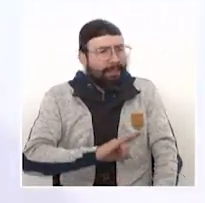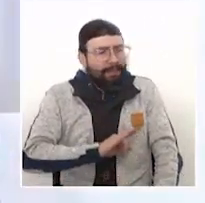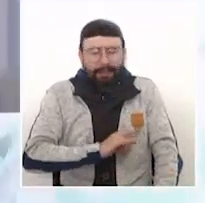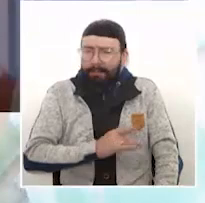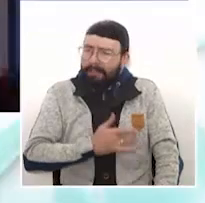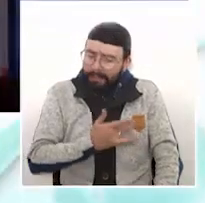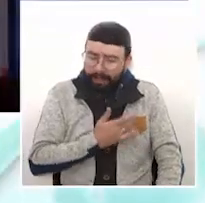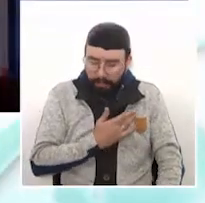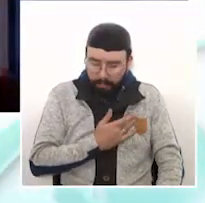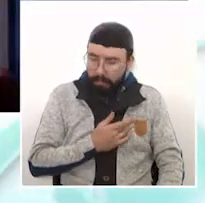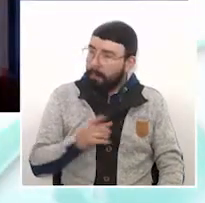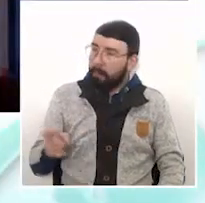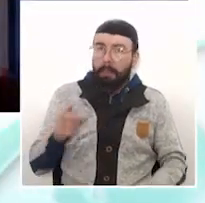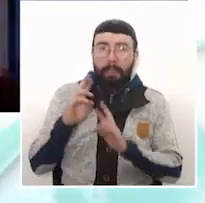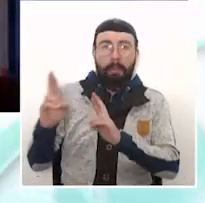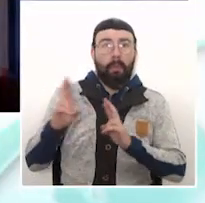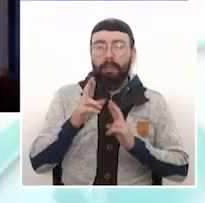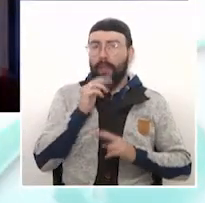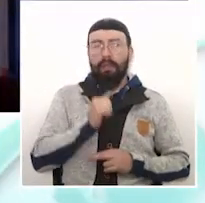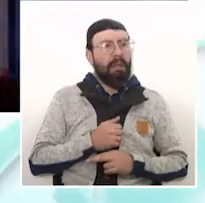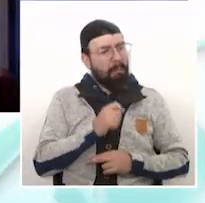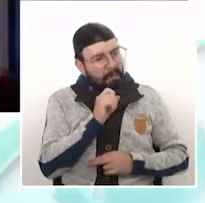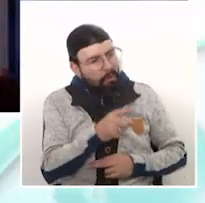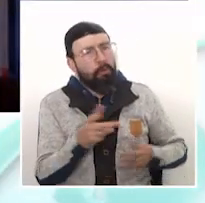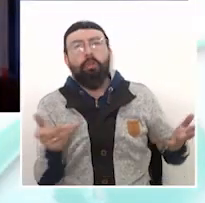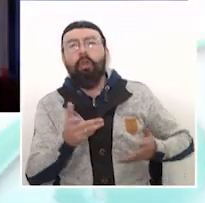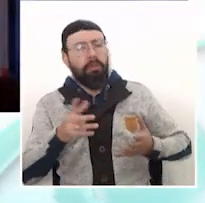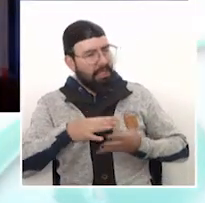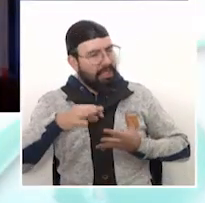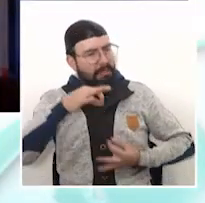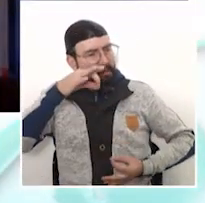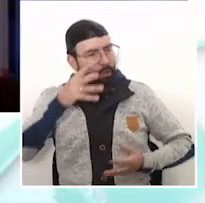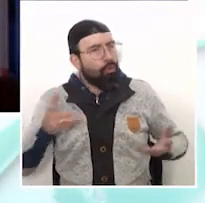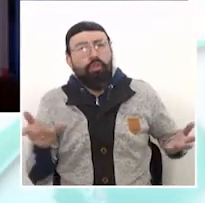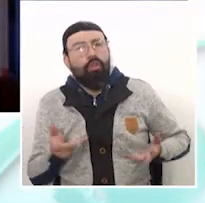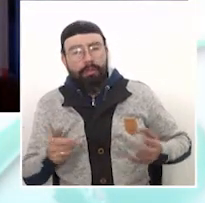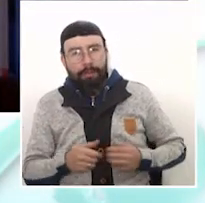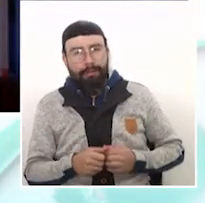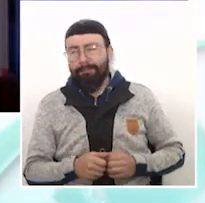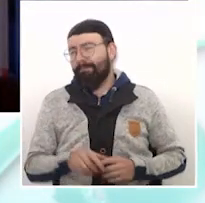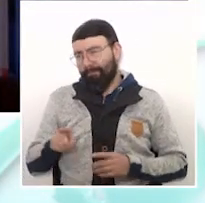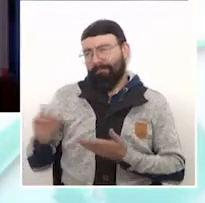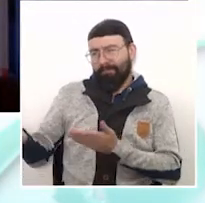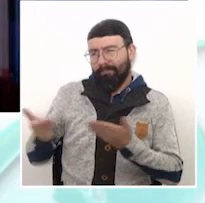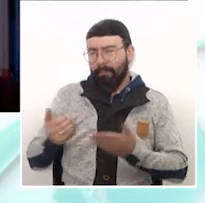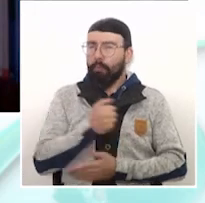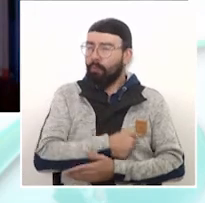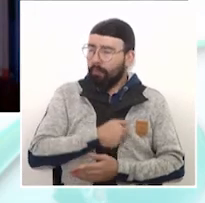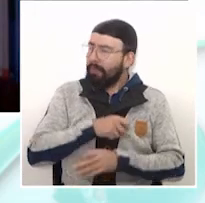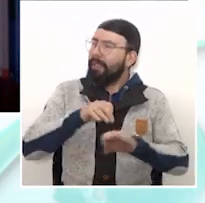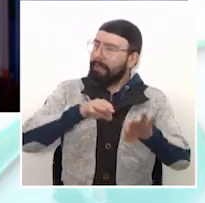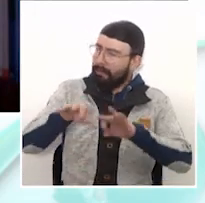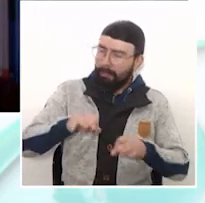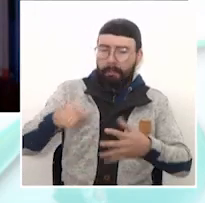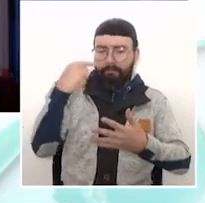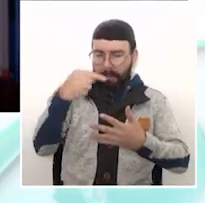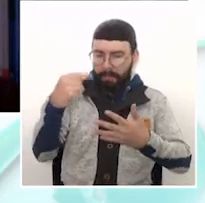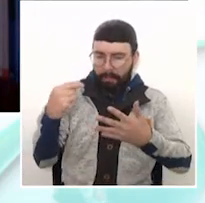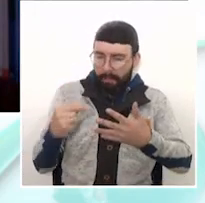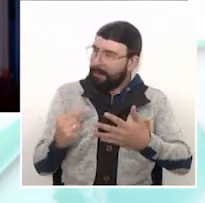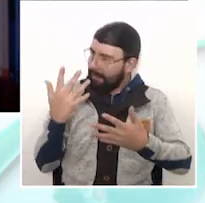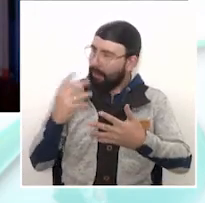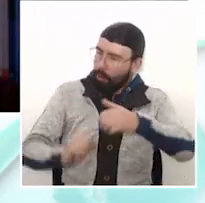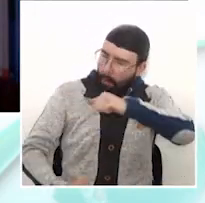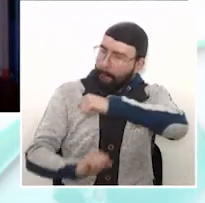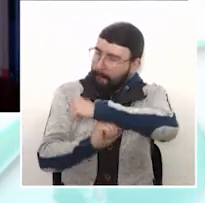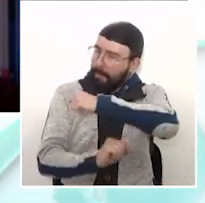han dicho, ¿dónde queda el espíritu? Gonzalo, qué bueno que estés hoy aquí para que hablemos un poco acerca de esos cinco pilares.